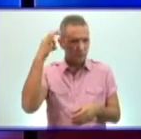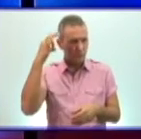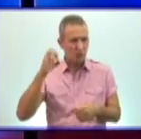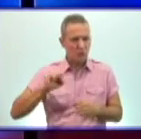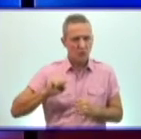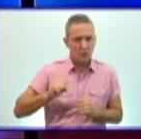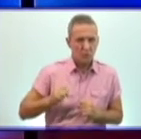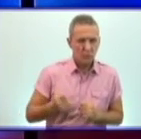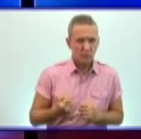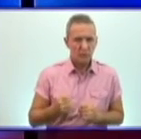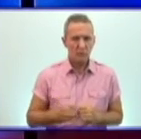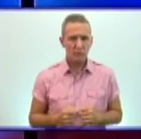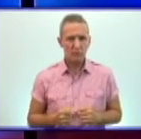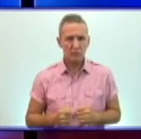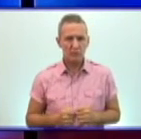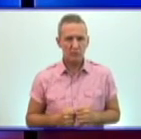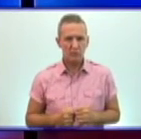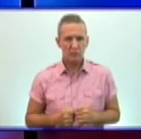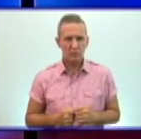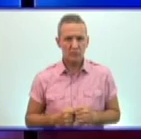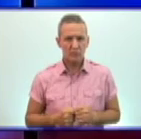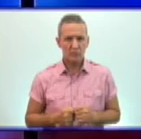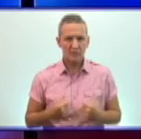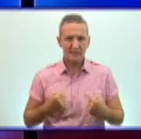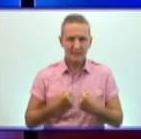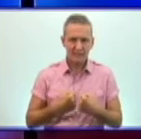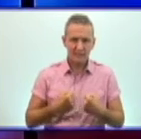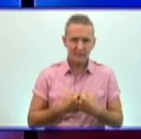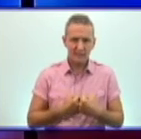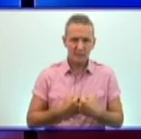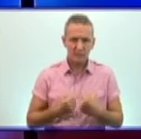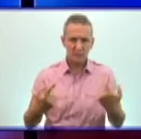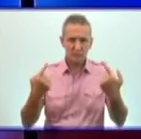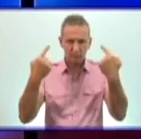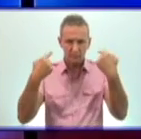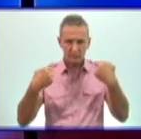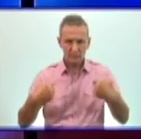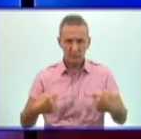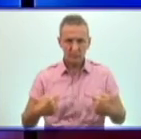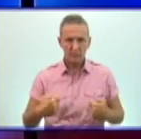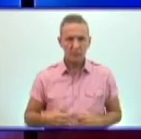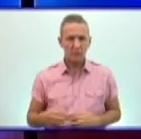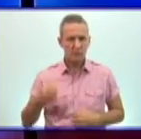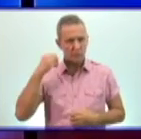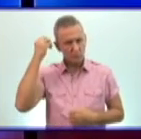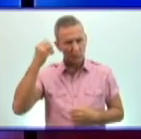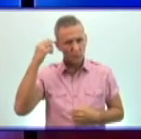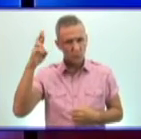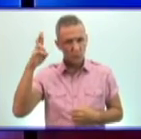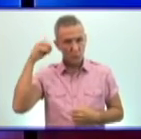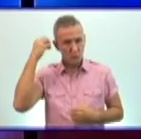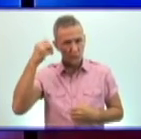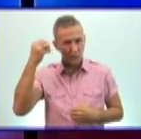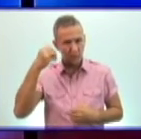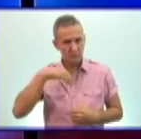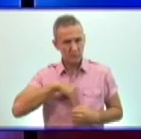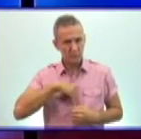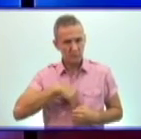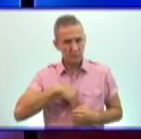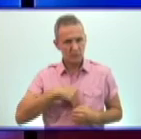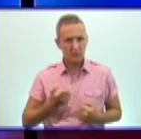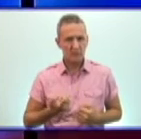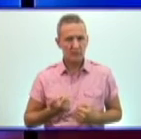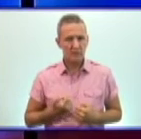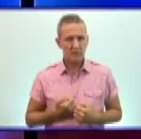dominación que ataca nuestra propia existencia de ser. Somos razón y sentimiento, pero somos razón y sentimiento porque